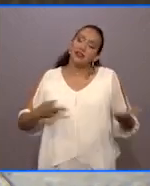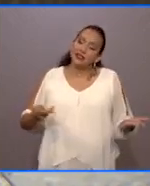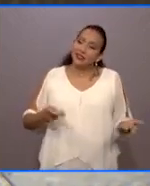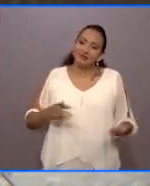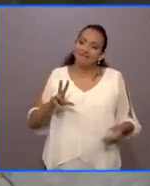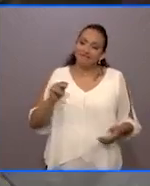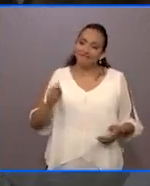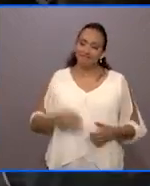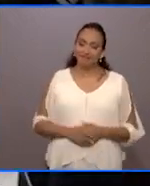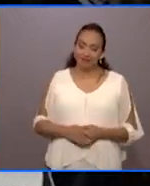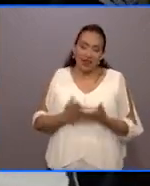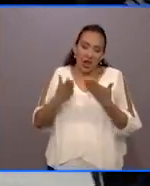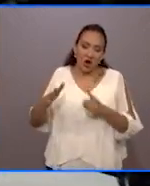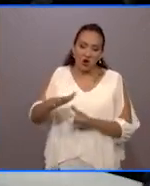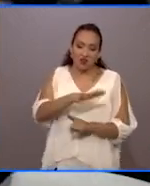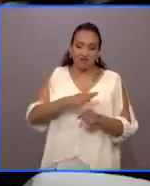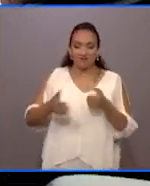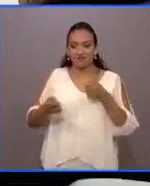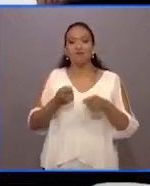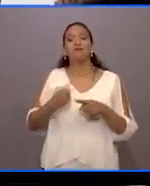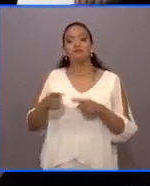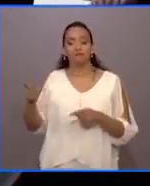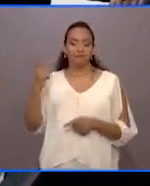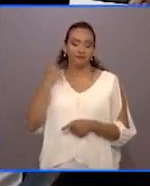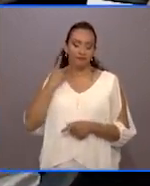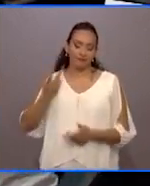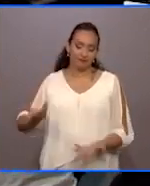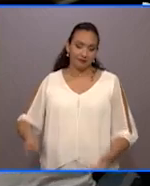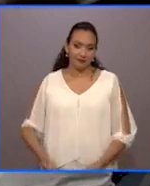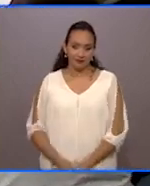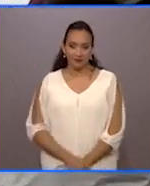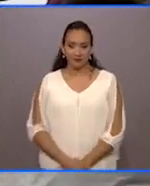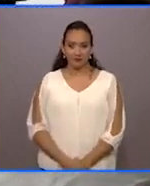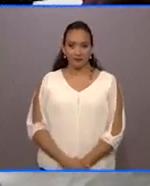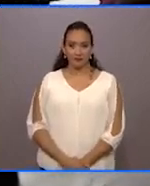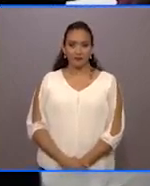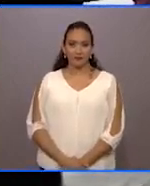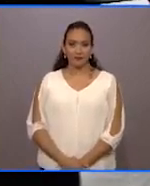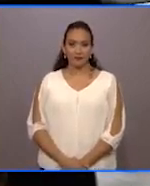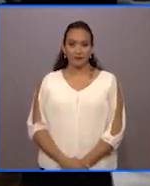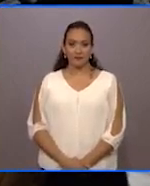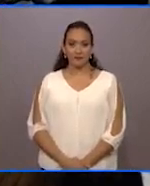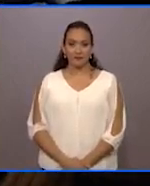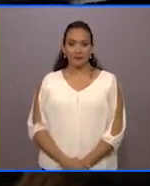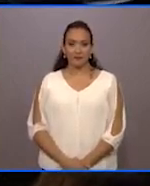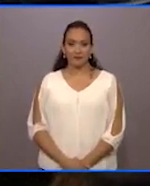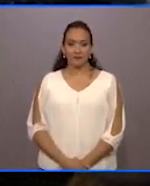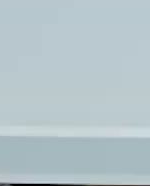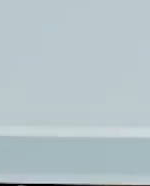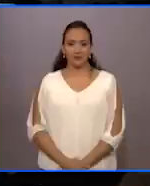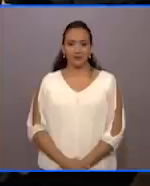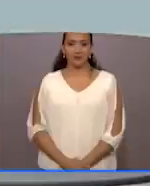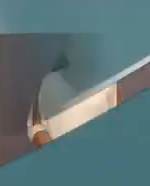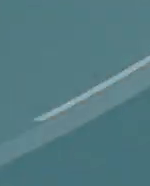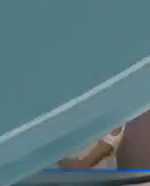otro lado. Para el canal del Poder Judicial de la Federación, Juan Carlos González.